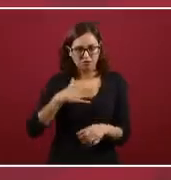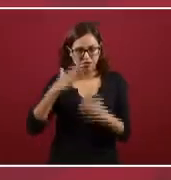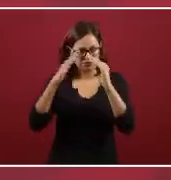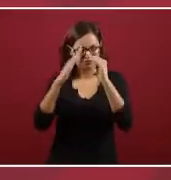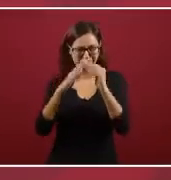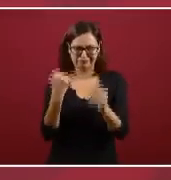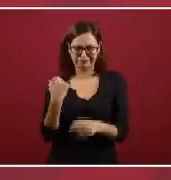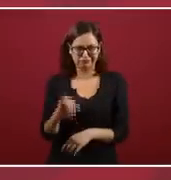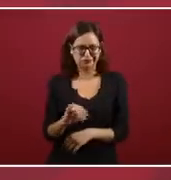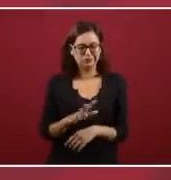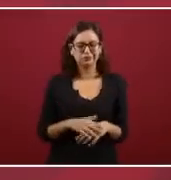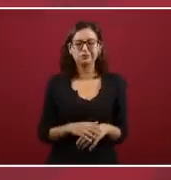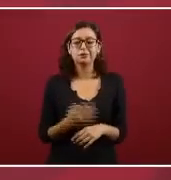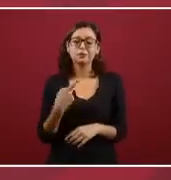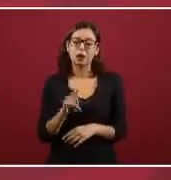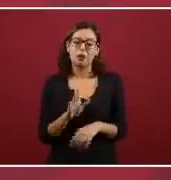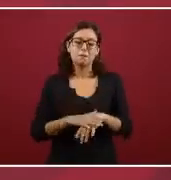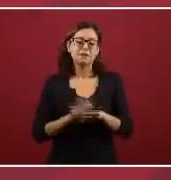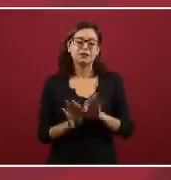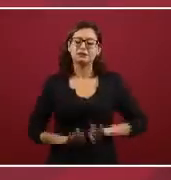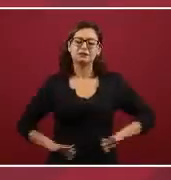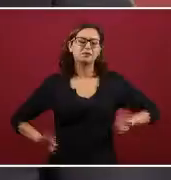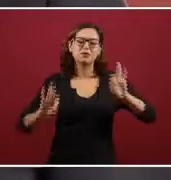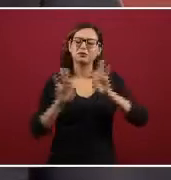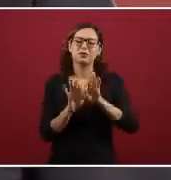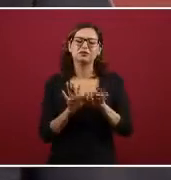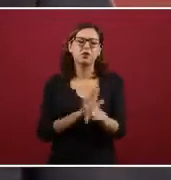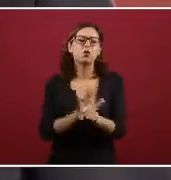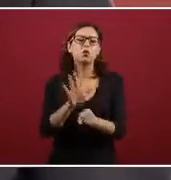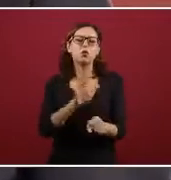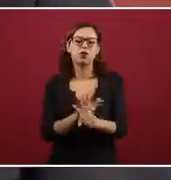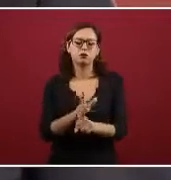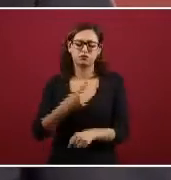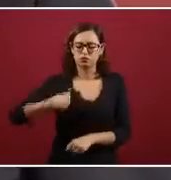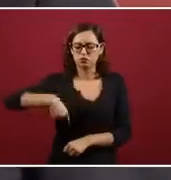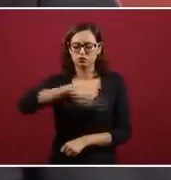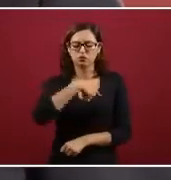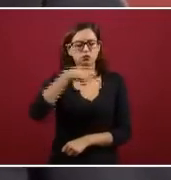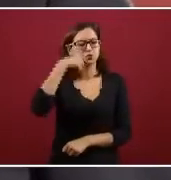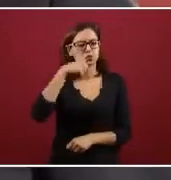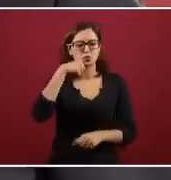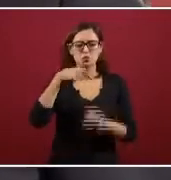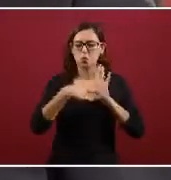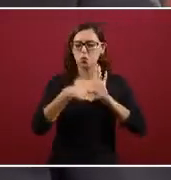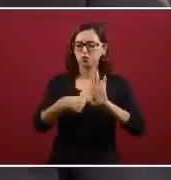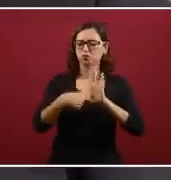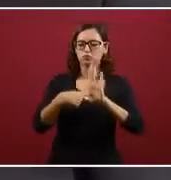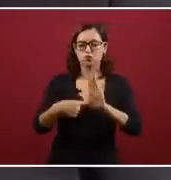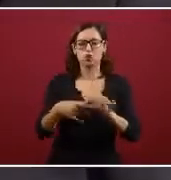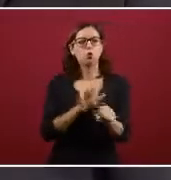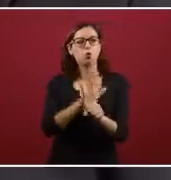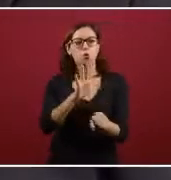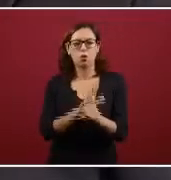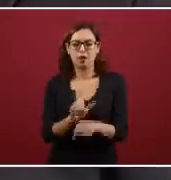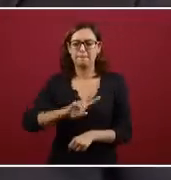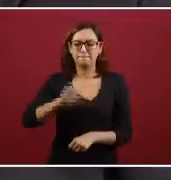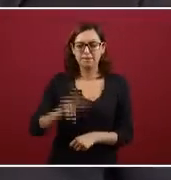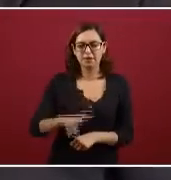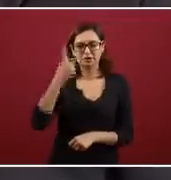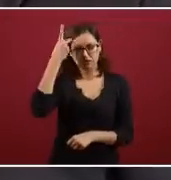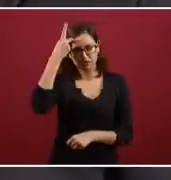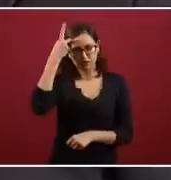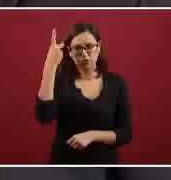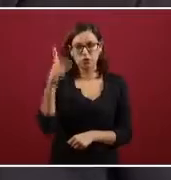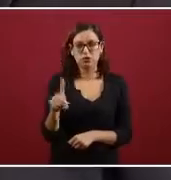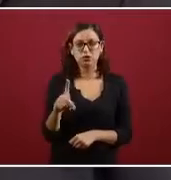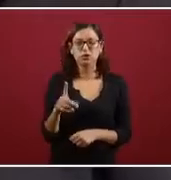final de cuentas, es la instrucción del presidente. Nosotros tenemos que aclarar nuestro patrimonio, no solamente en relación con